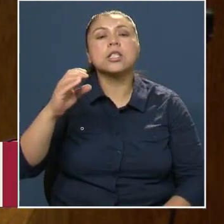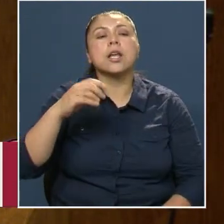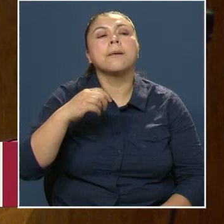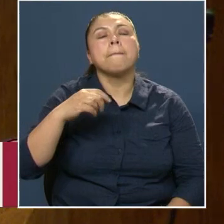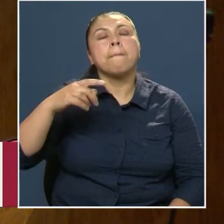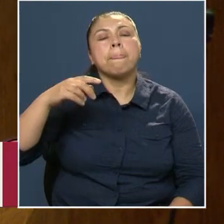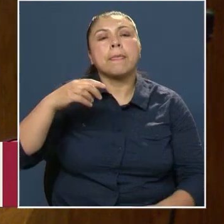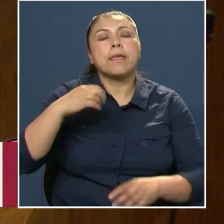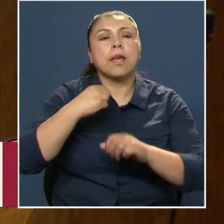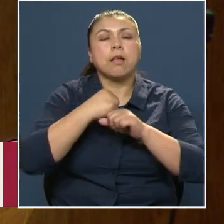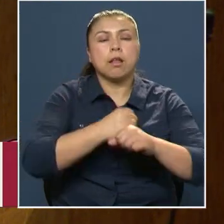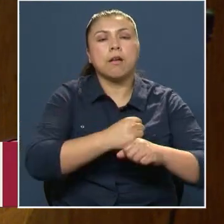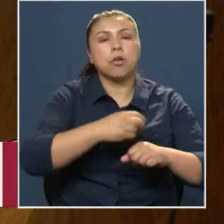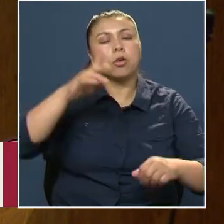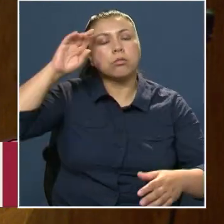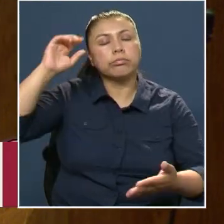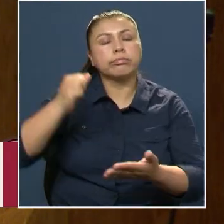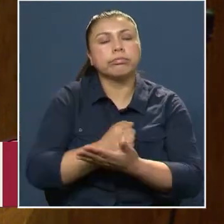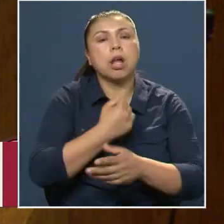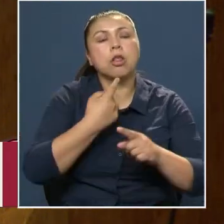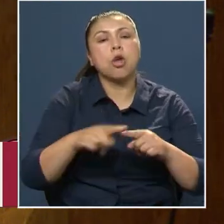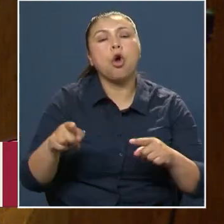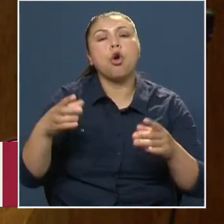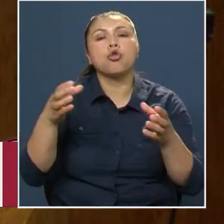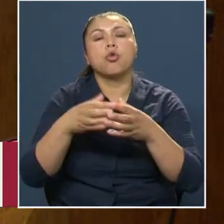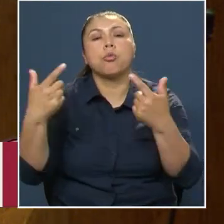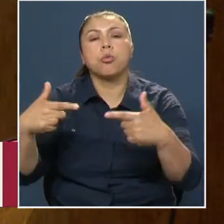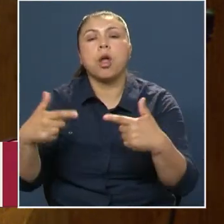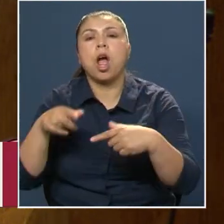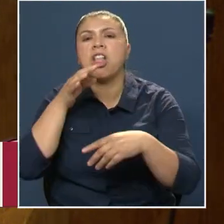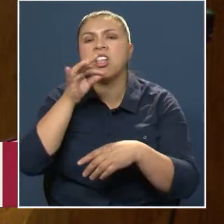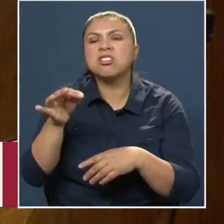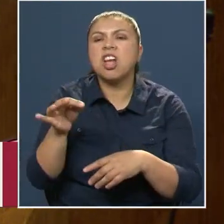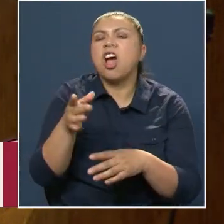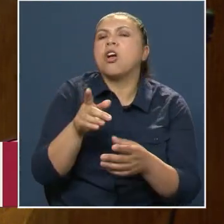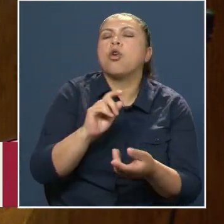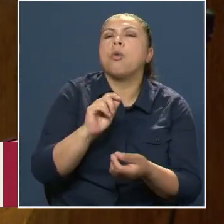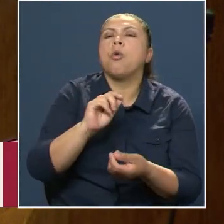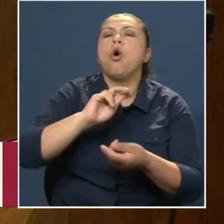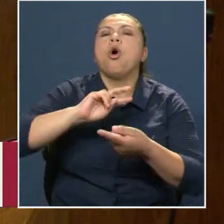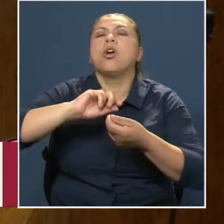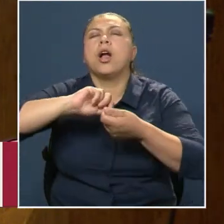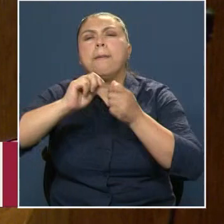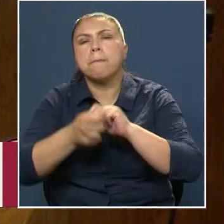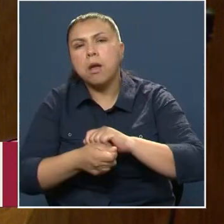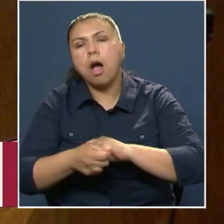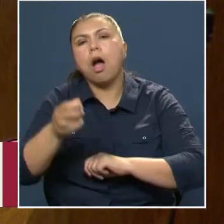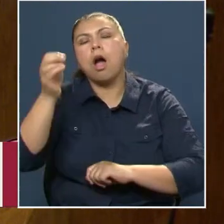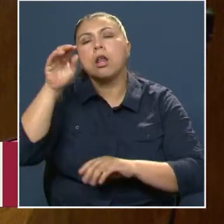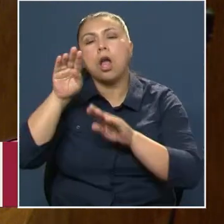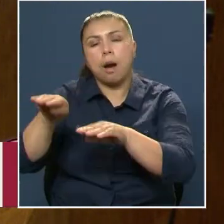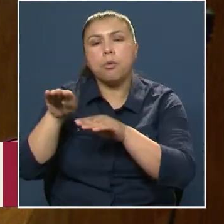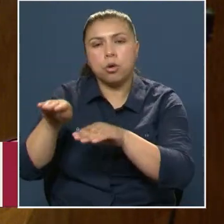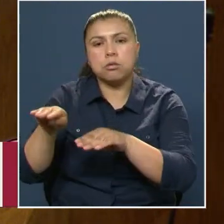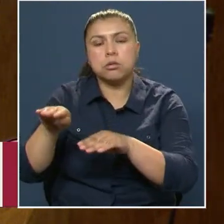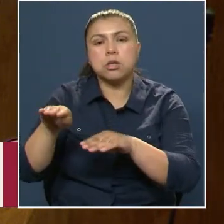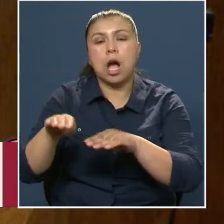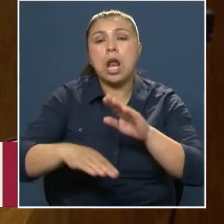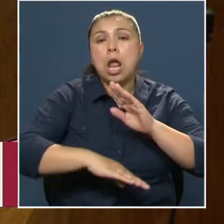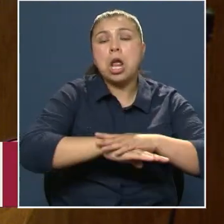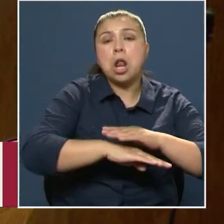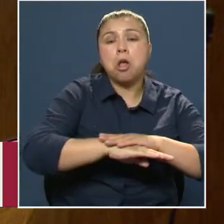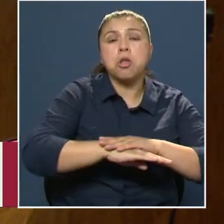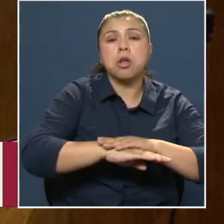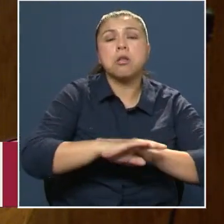golpe militar, mientras otros de su partido se empeñaban en justificarlo y la derecha no dudaba en